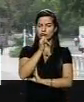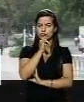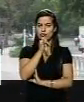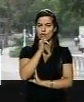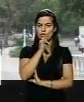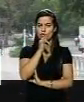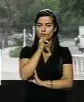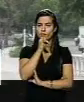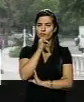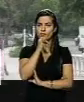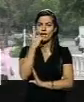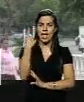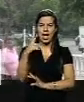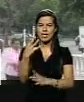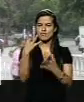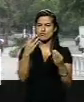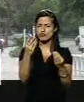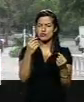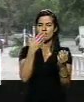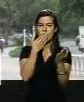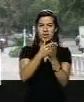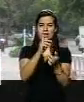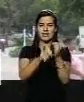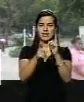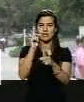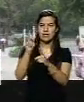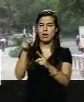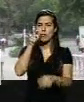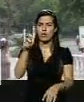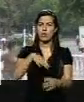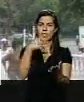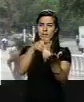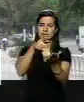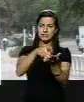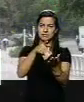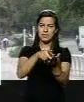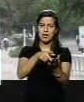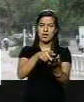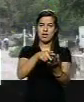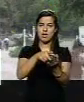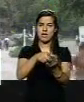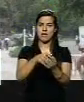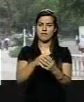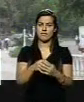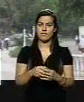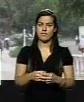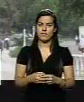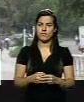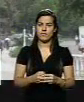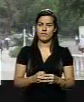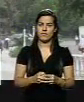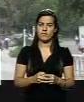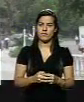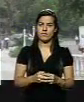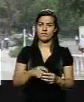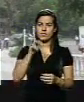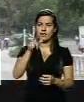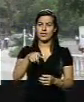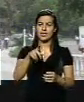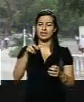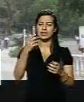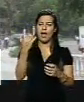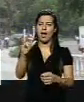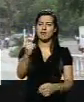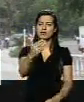hay muchas alternativas, el pueblo participa, tenemos también la televisión,